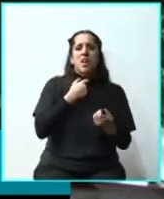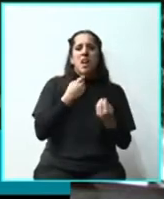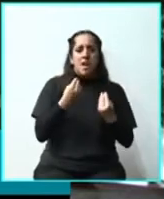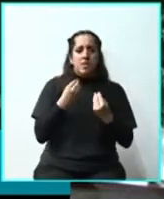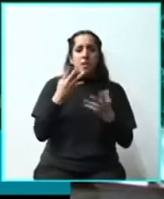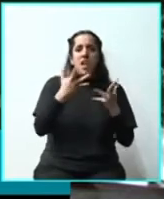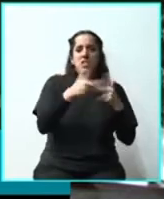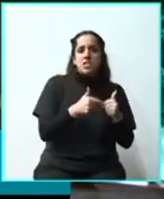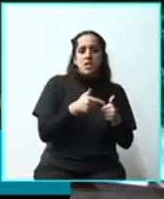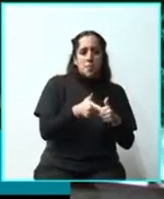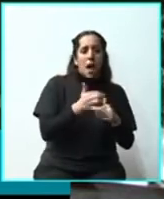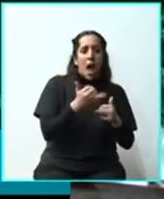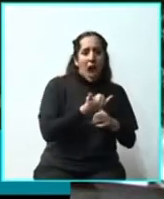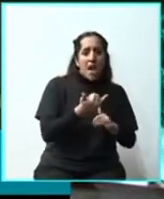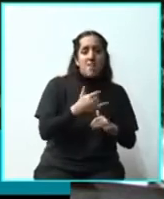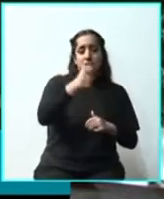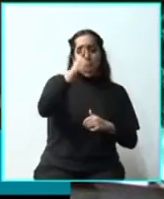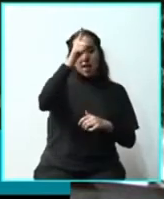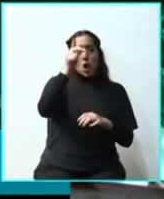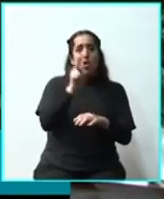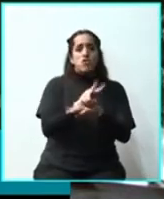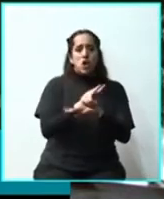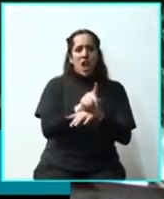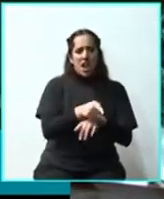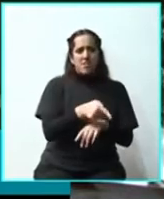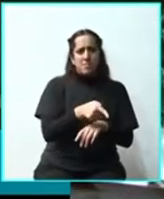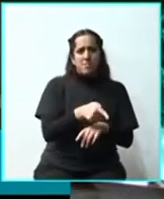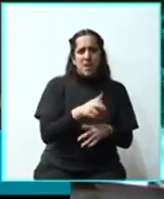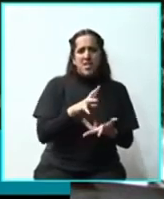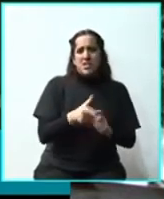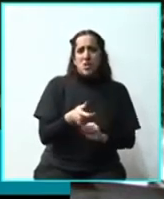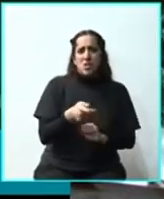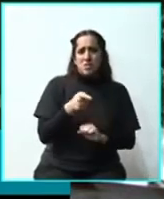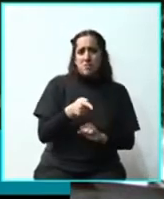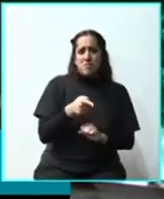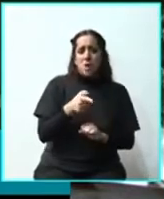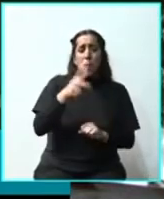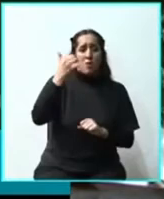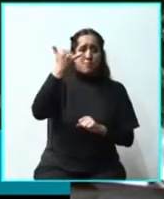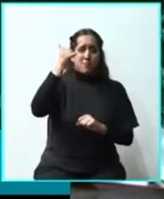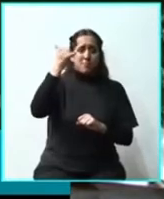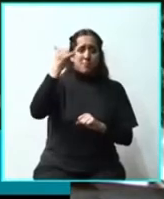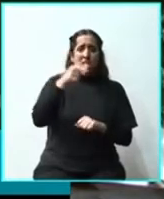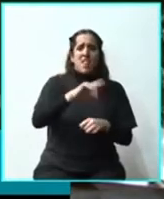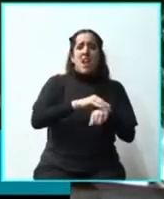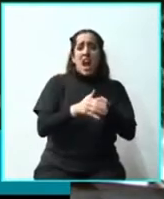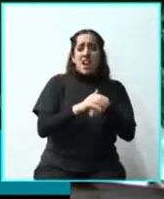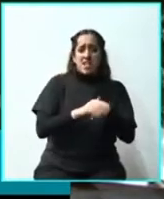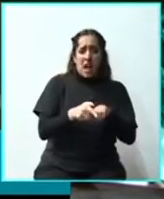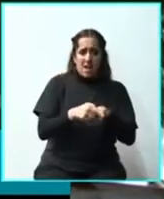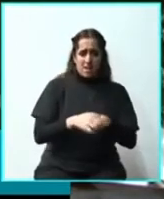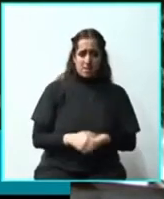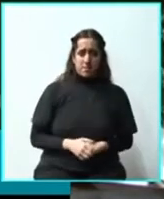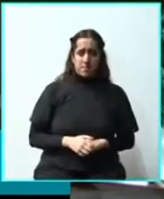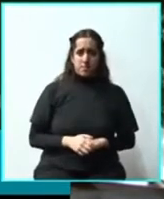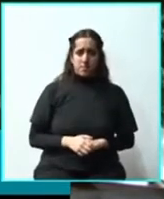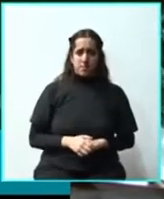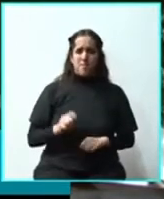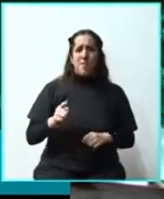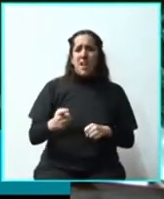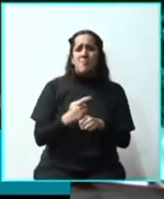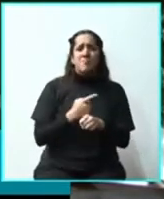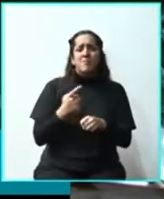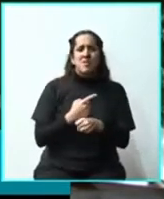que controlarlo, una especie de control de daños del gran hermano de Horacio Rodríguez Larreta. No